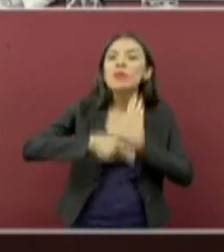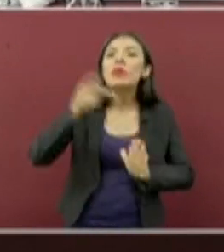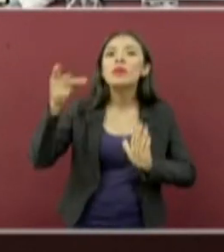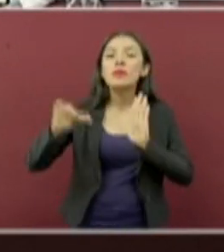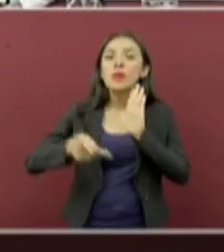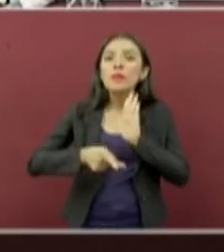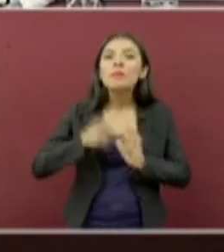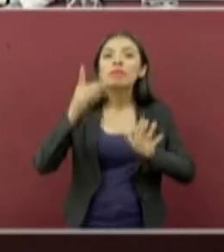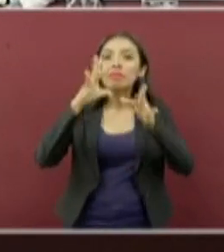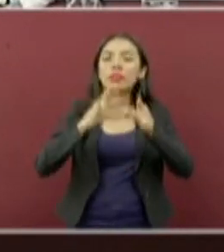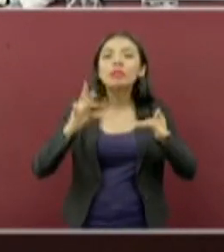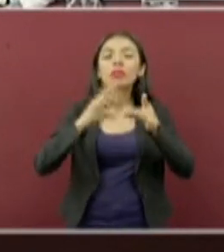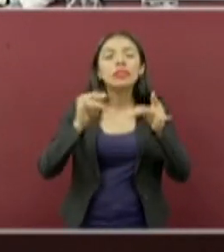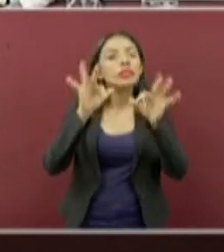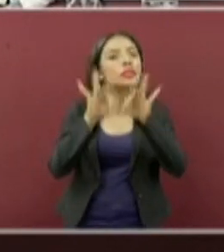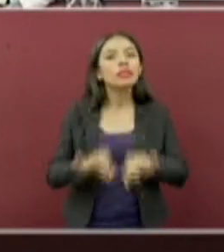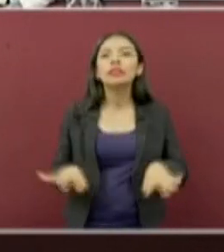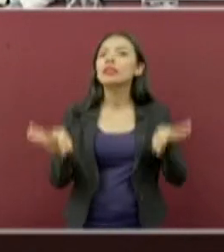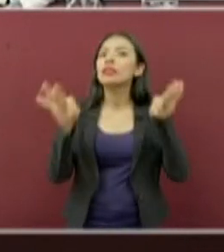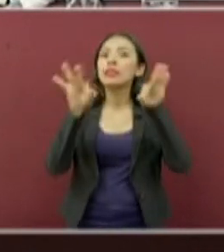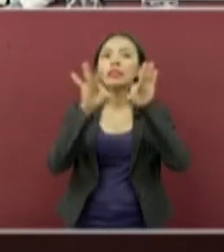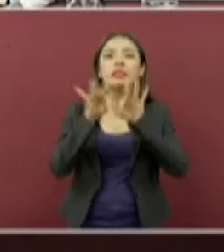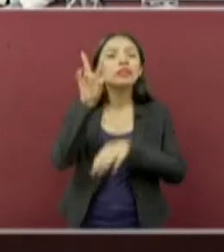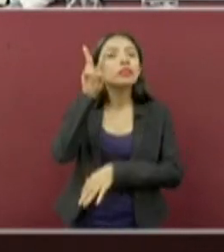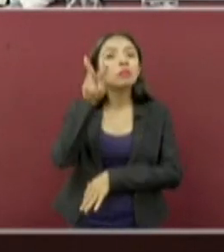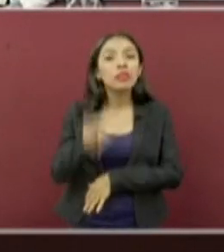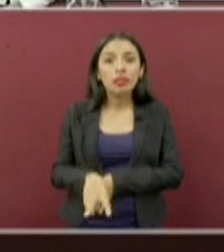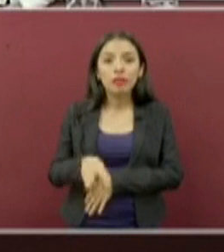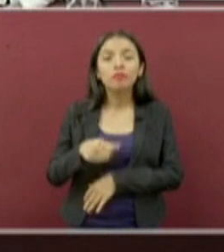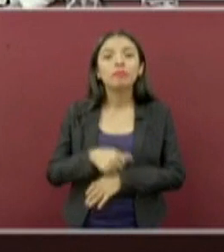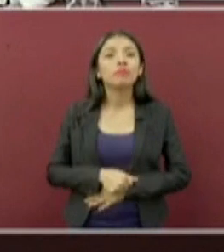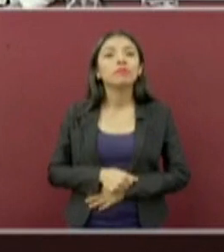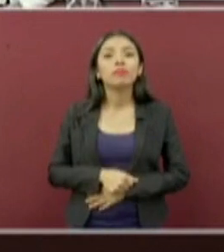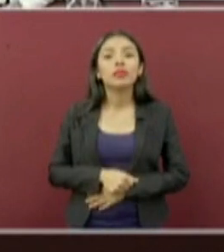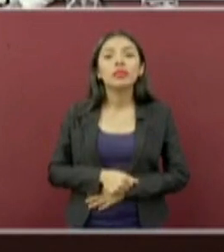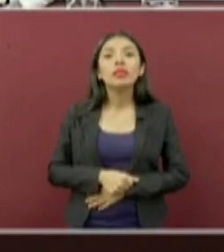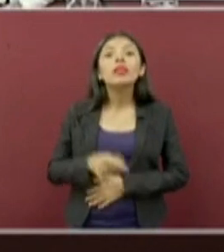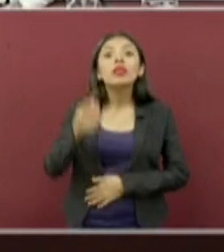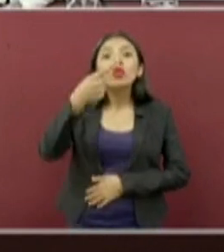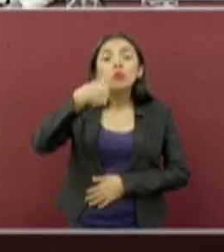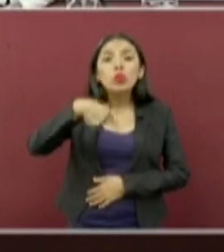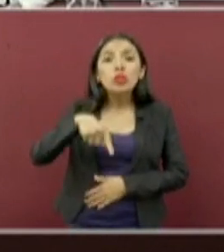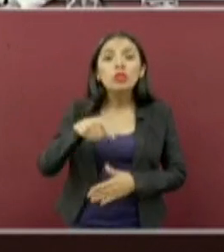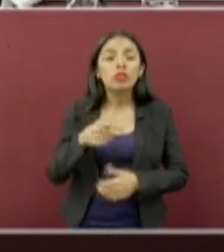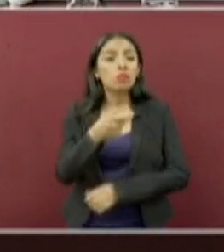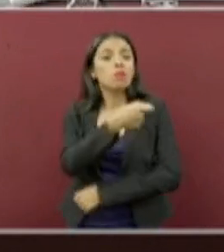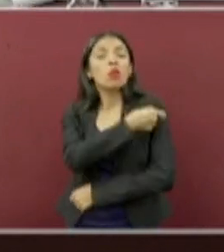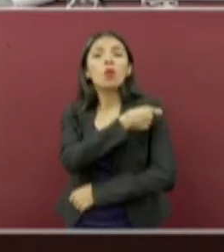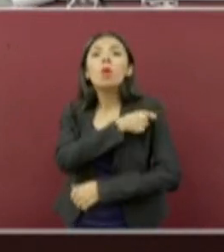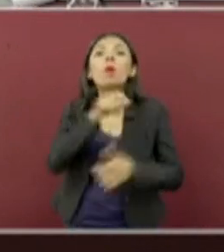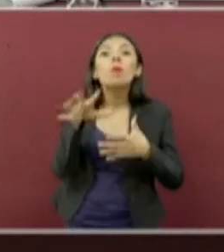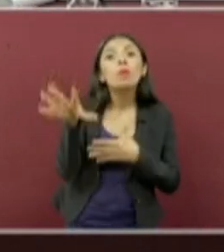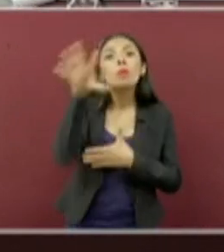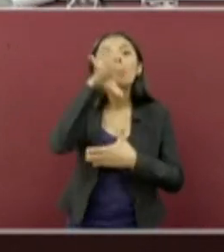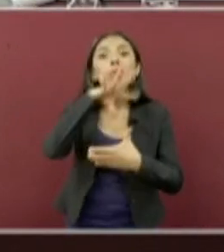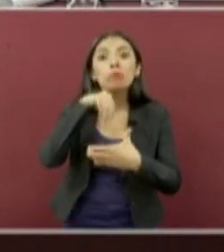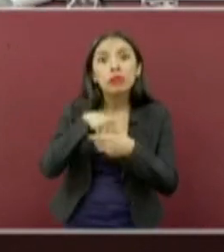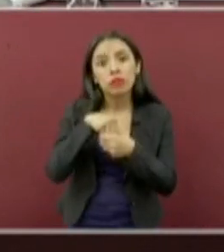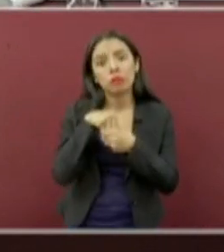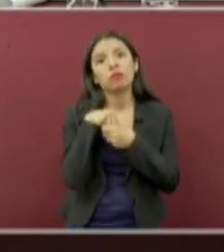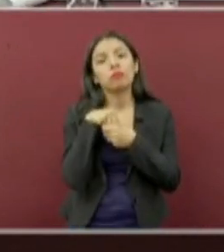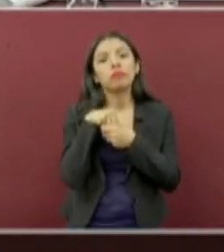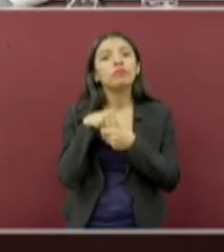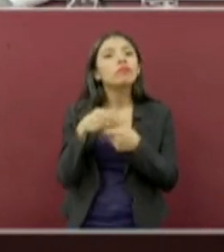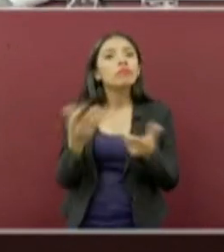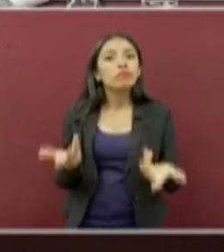Recuerden, es de suma importancia que cumplan ustedes con el esquema completo de vacunación.